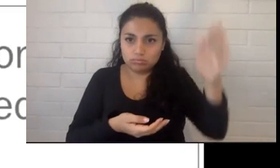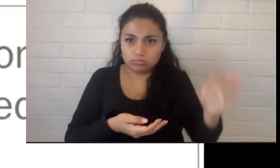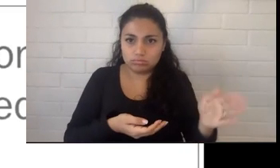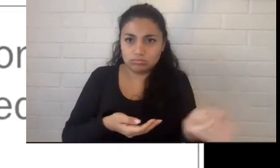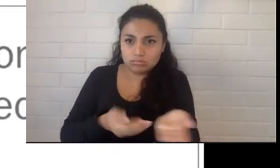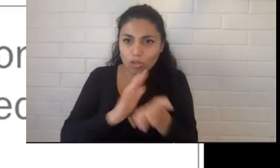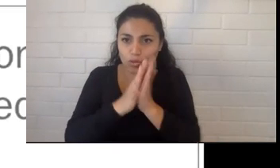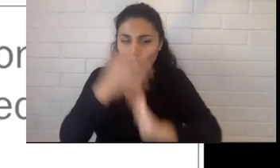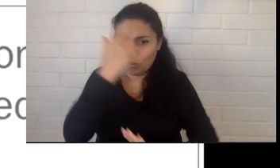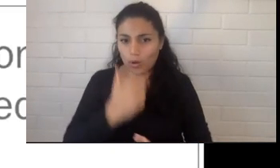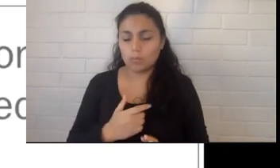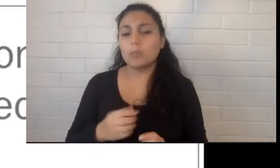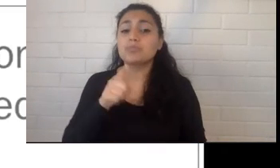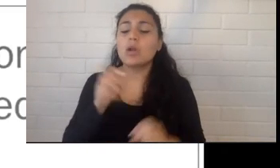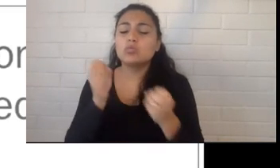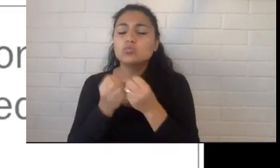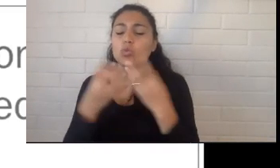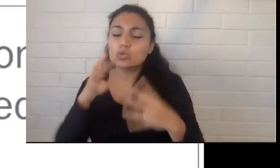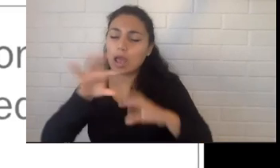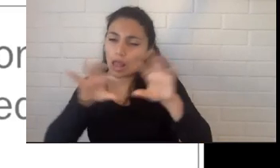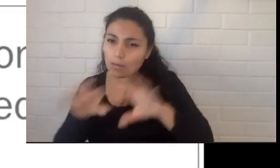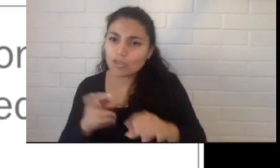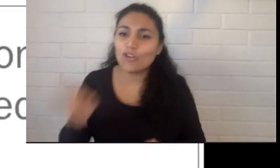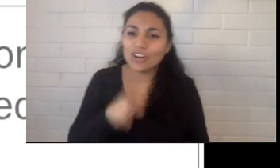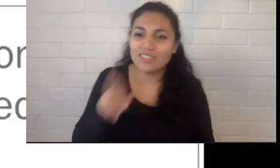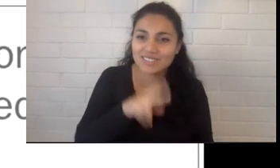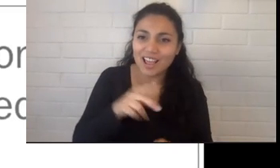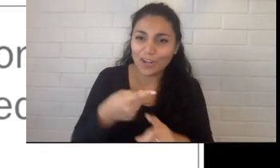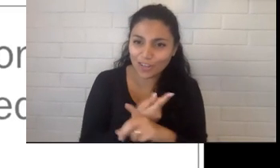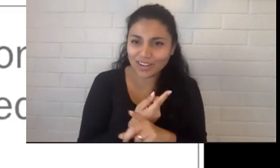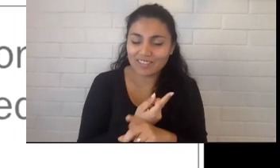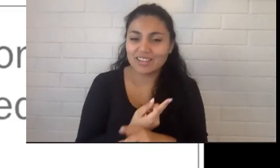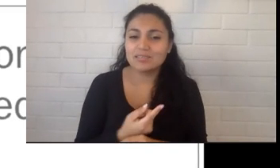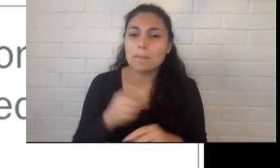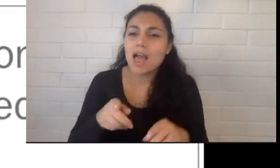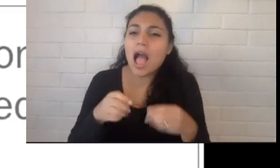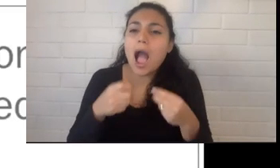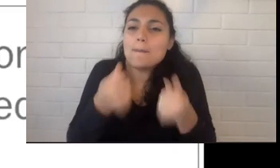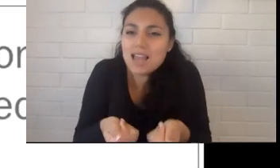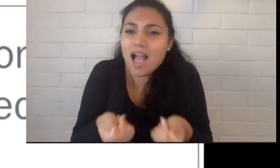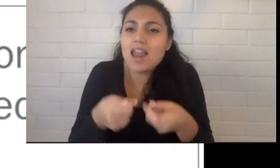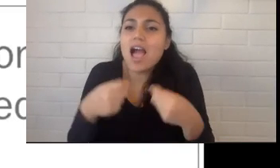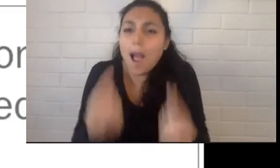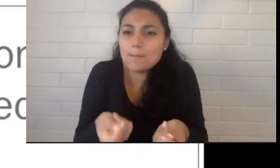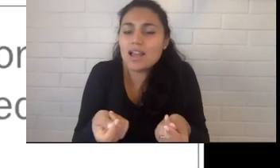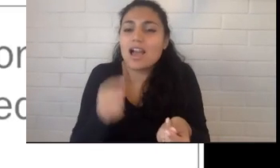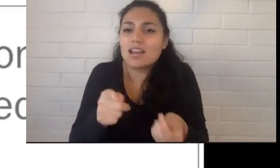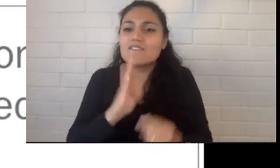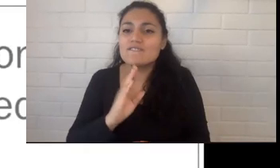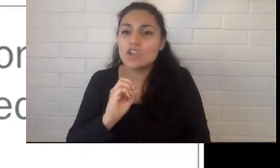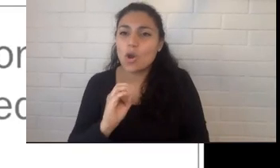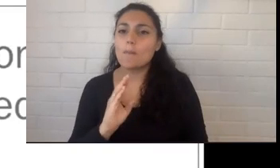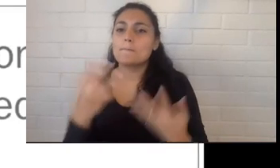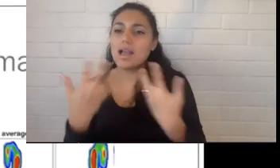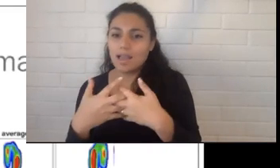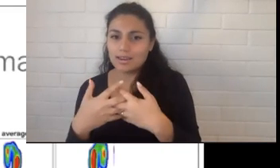elementos que vamos a tener que volver a revisar y darle una vuelta para aplicarla a lo que se entiende por la biomecánica,